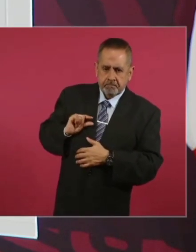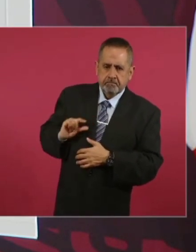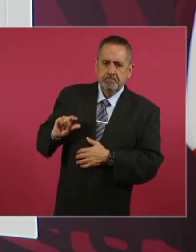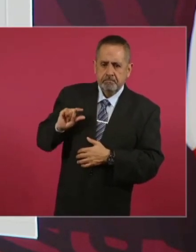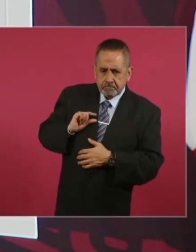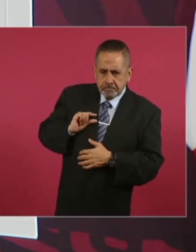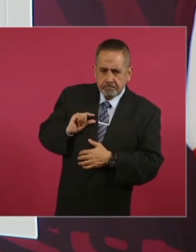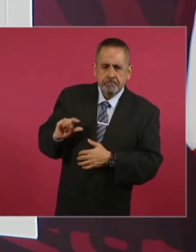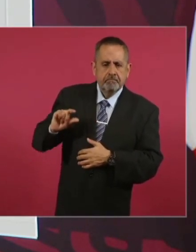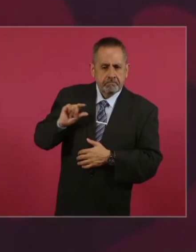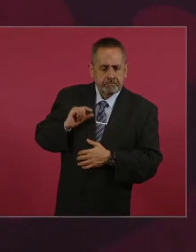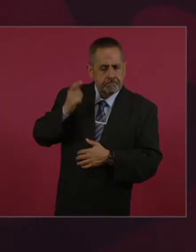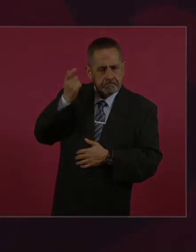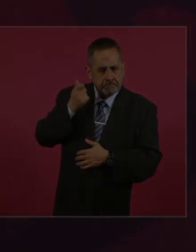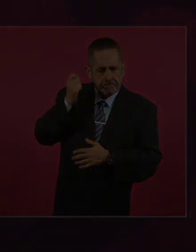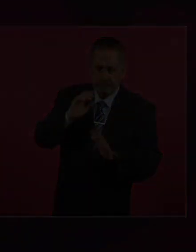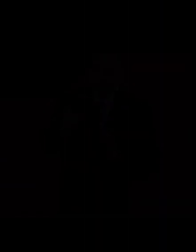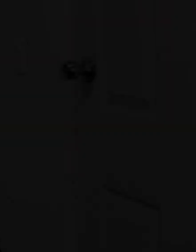su pensión.